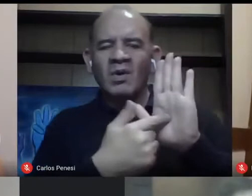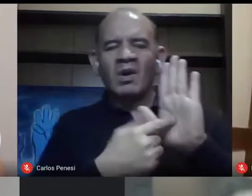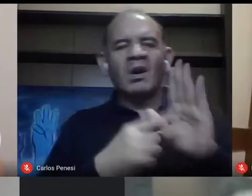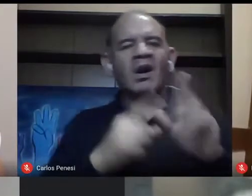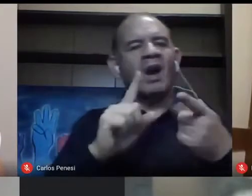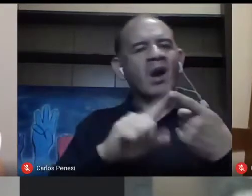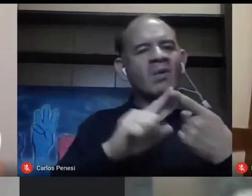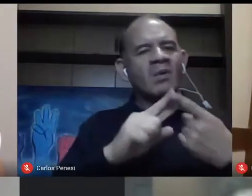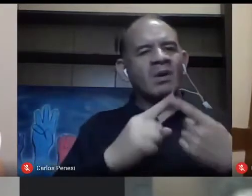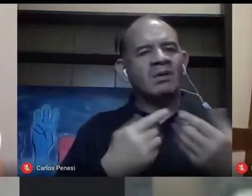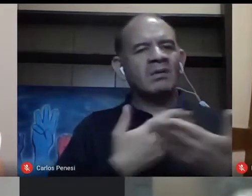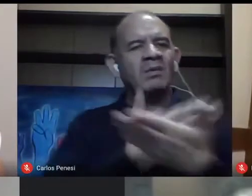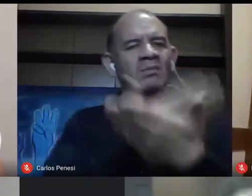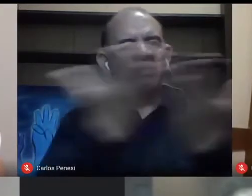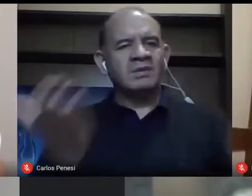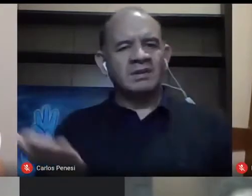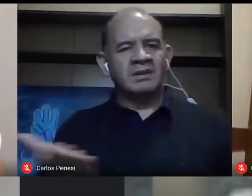Discapacidad.